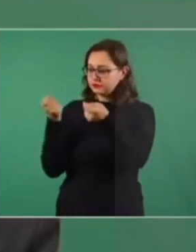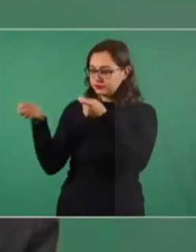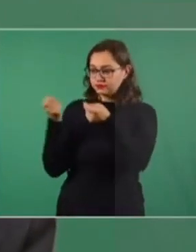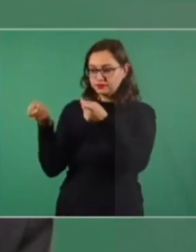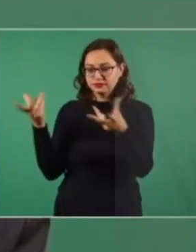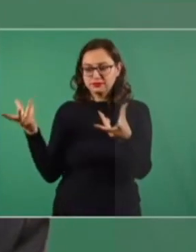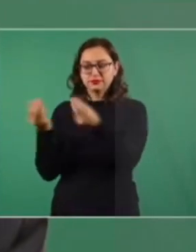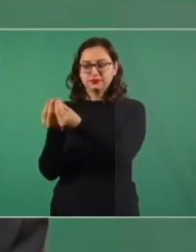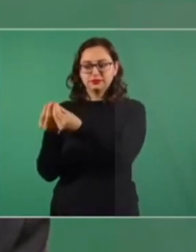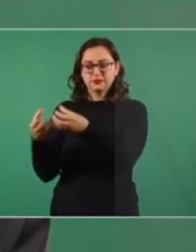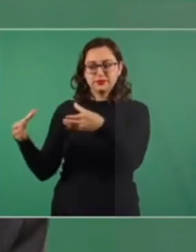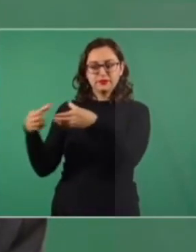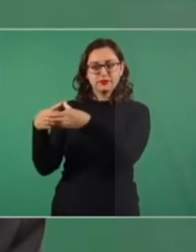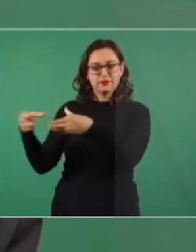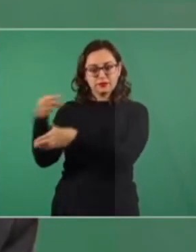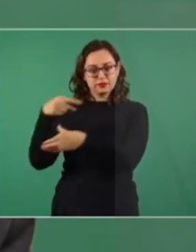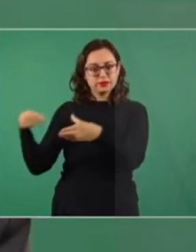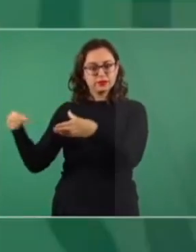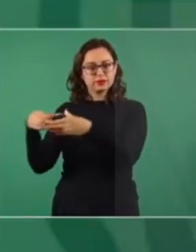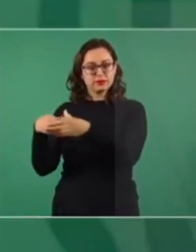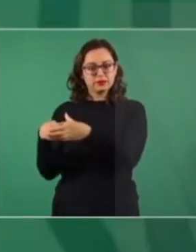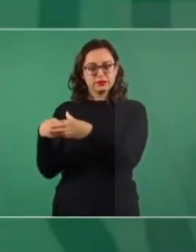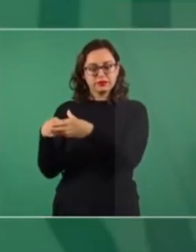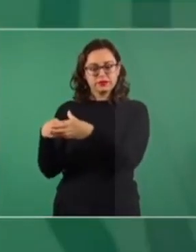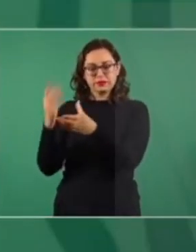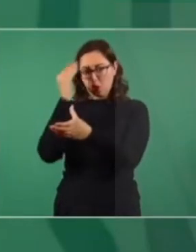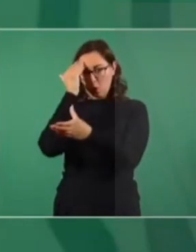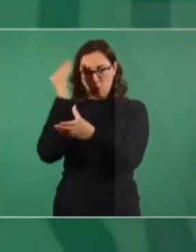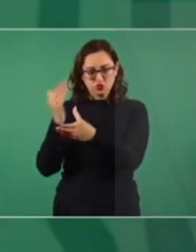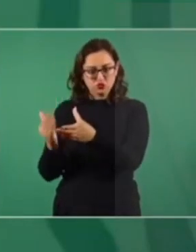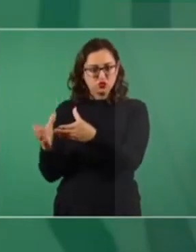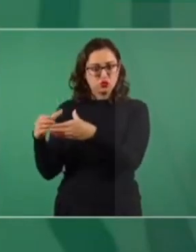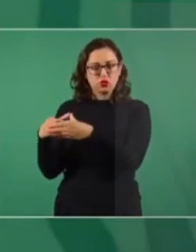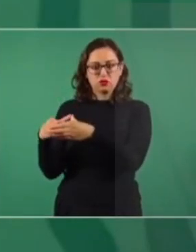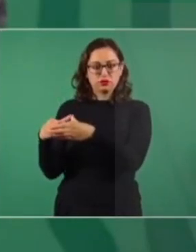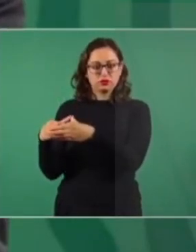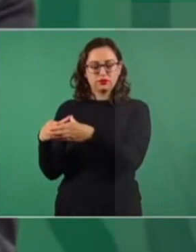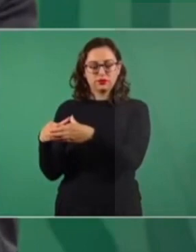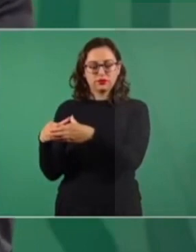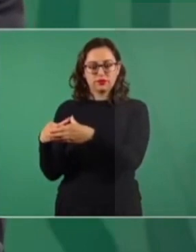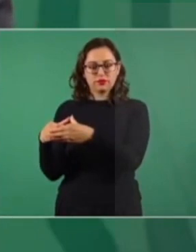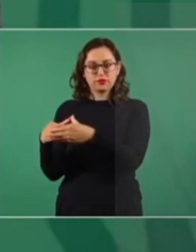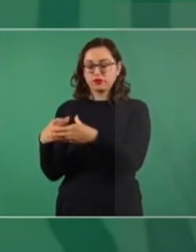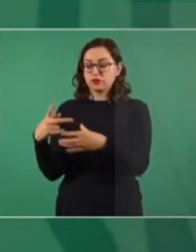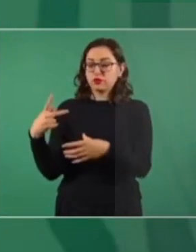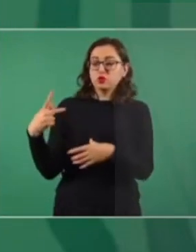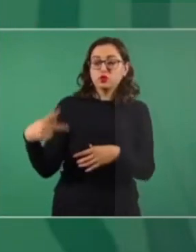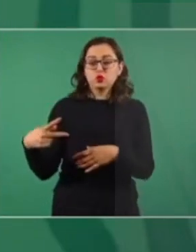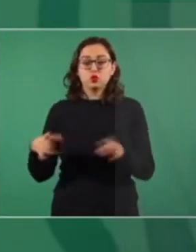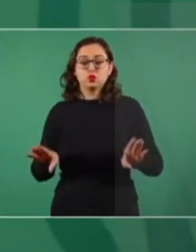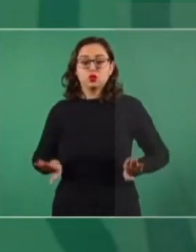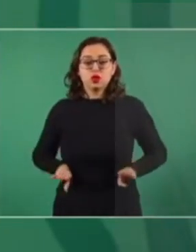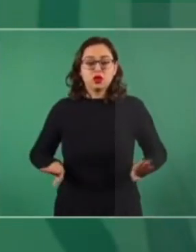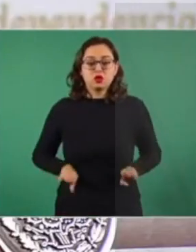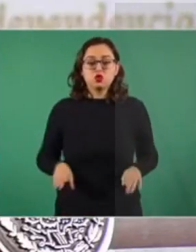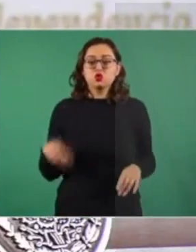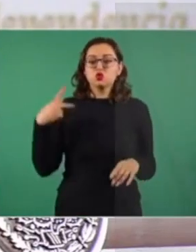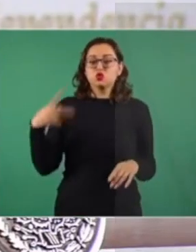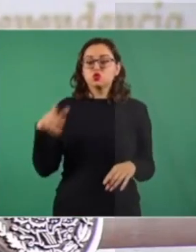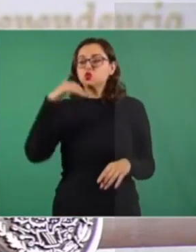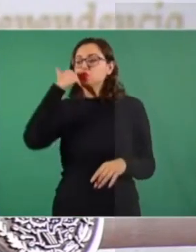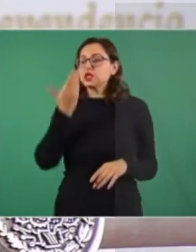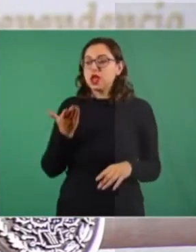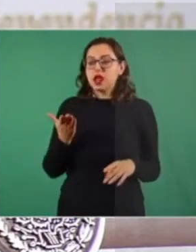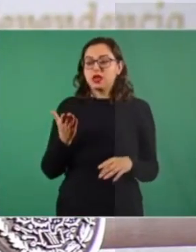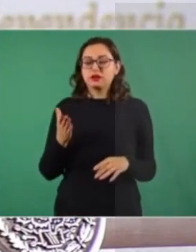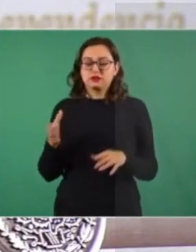Frankenstein, ¿sí?, a imagen y semejanza de sus intereses.